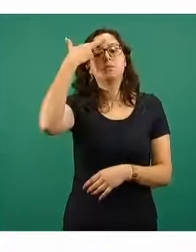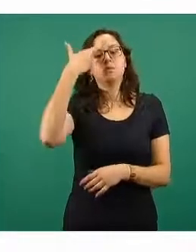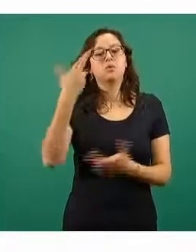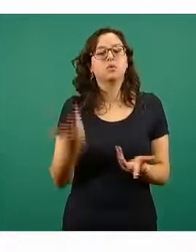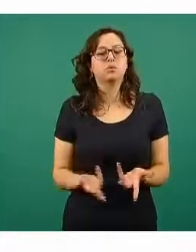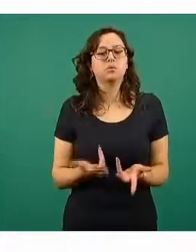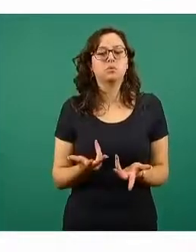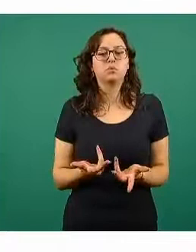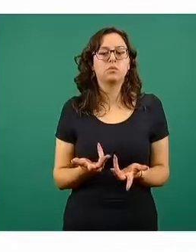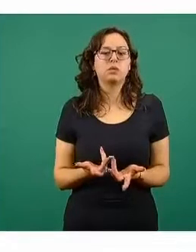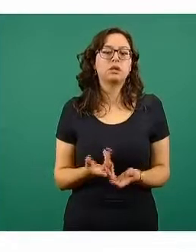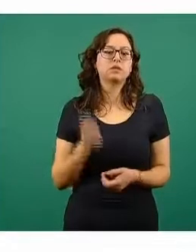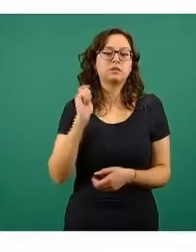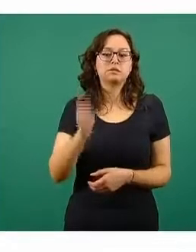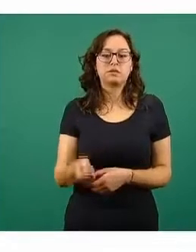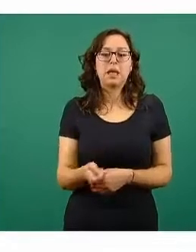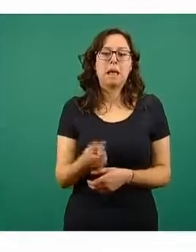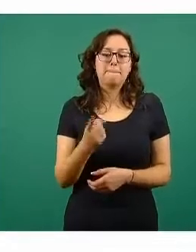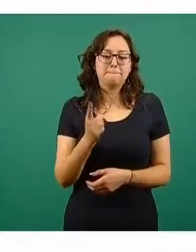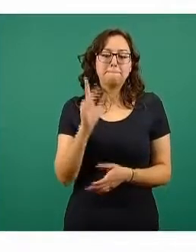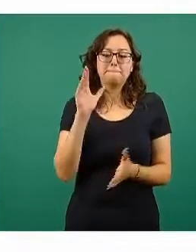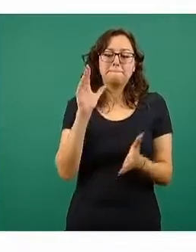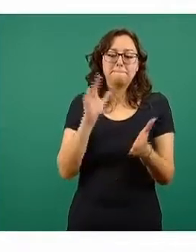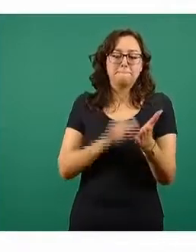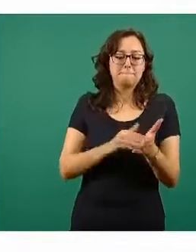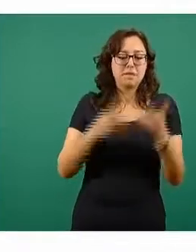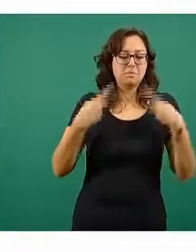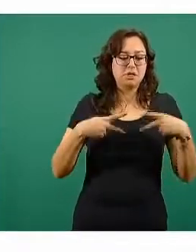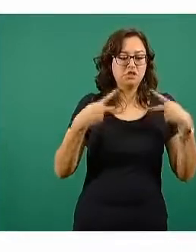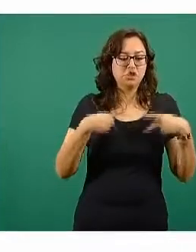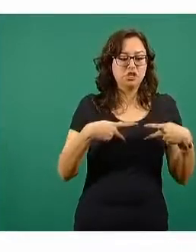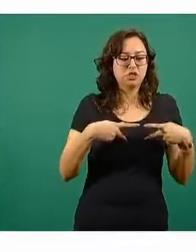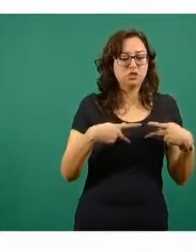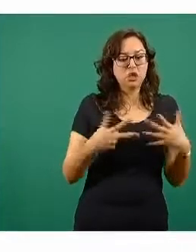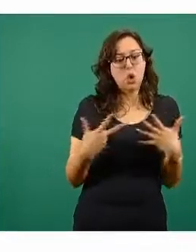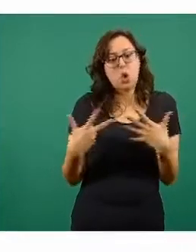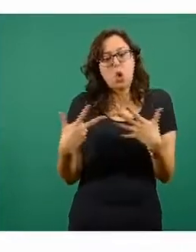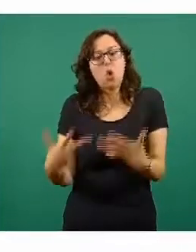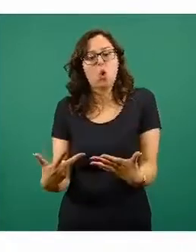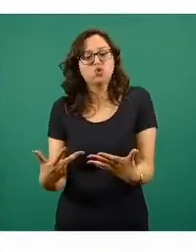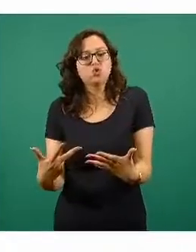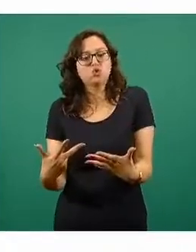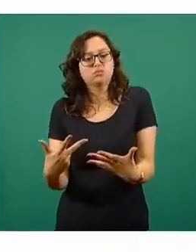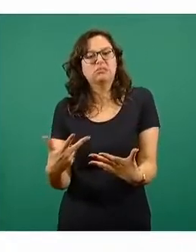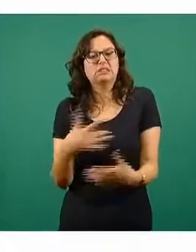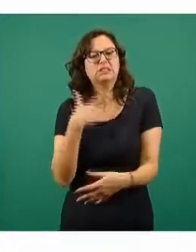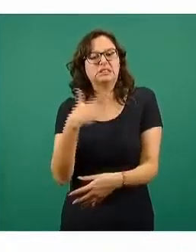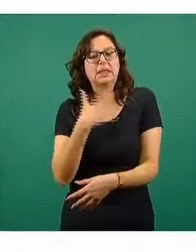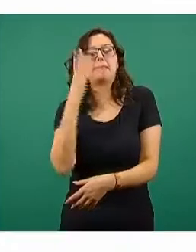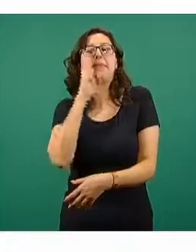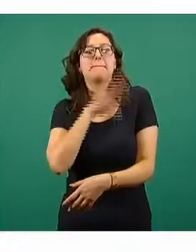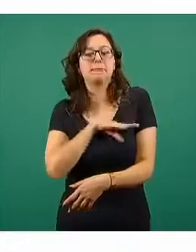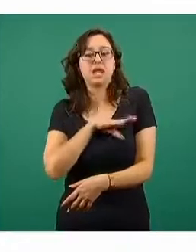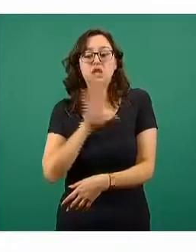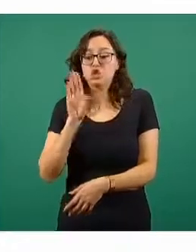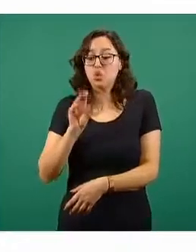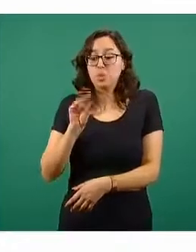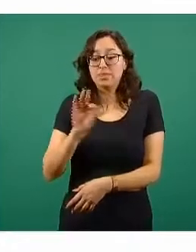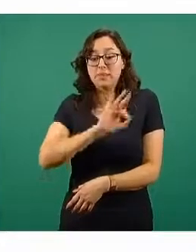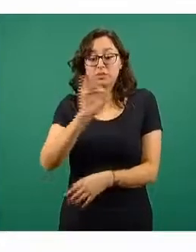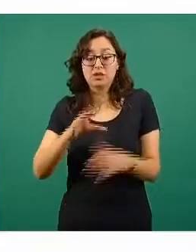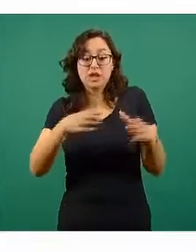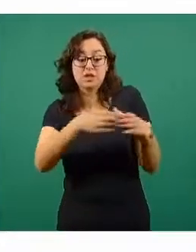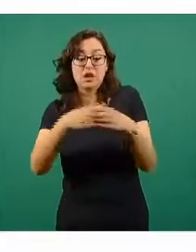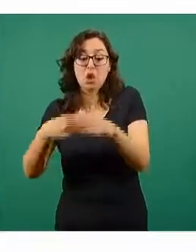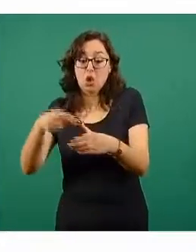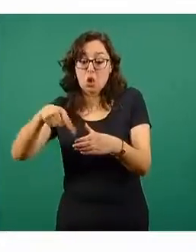representan 8 por 1000 aplicaciones y que en su gran mayoría, más del 99%, son reacciones esperables de